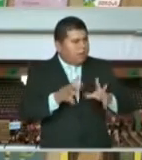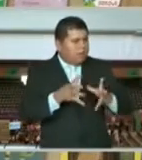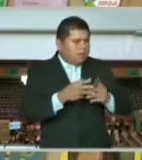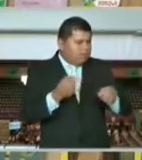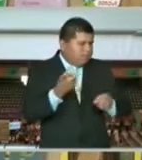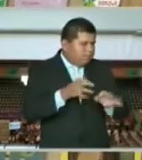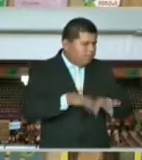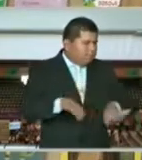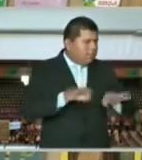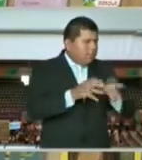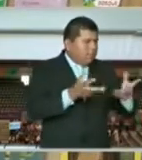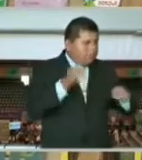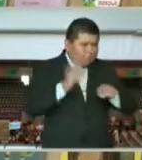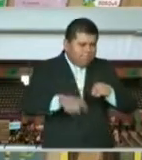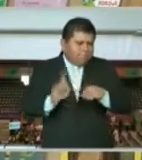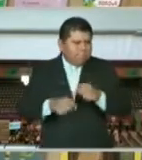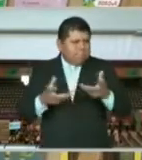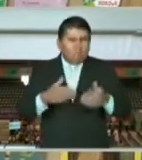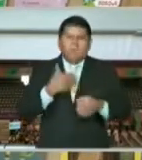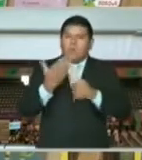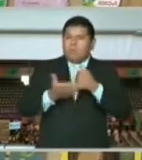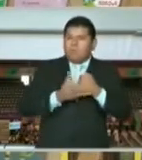Gobierno.